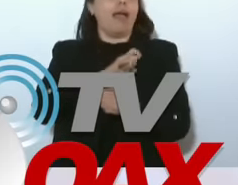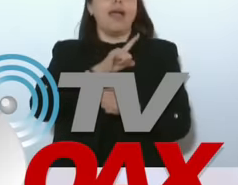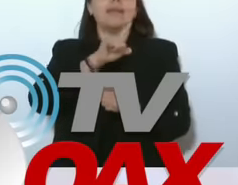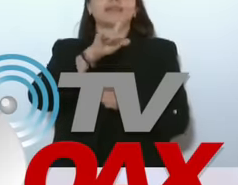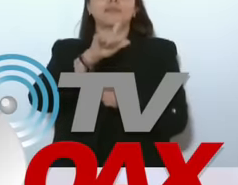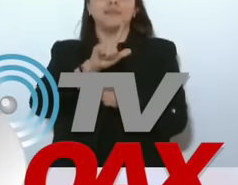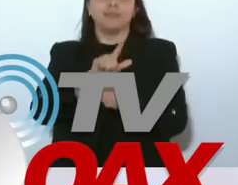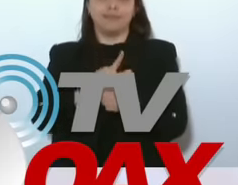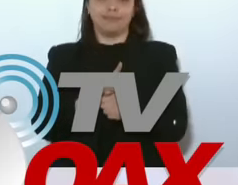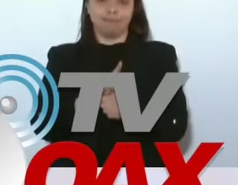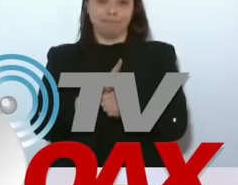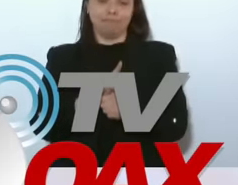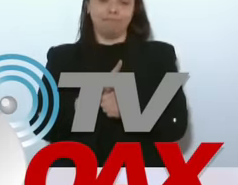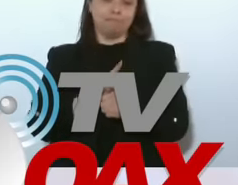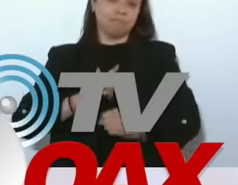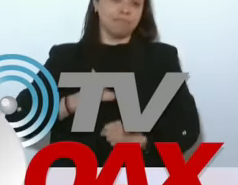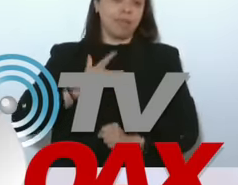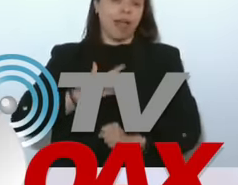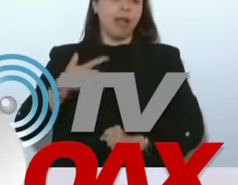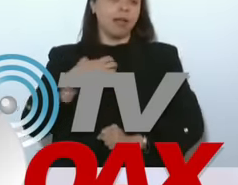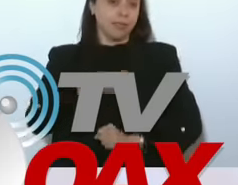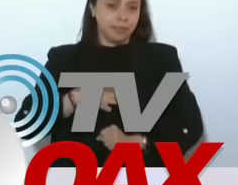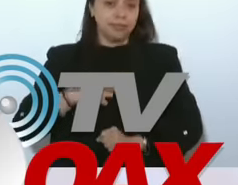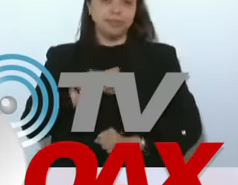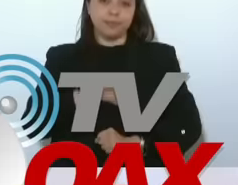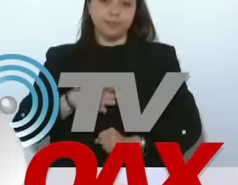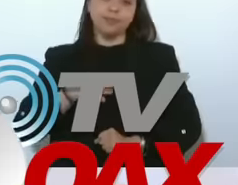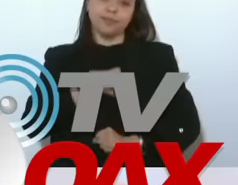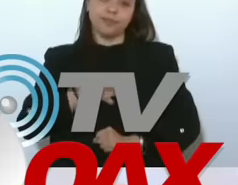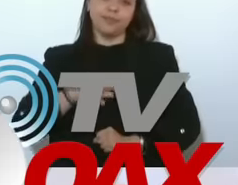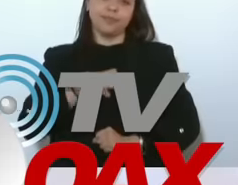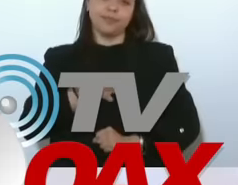verdad estoy contento porque